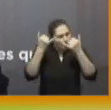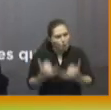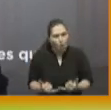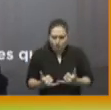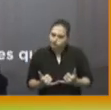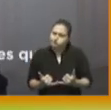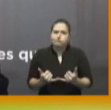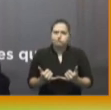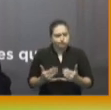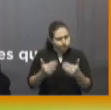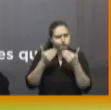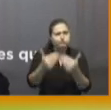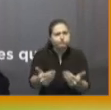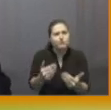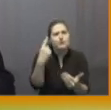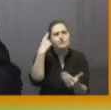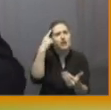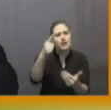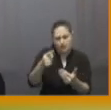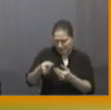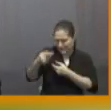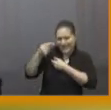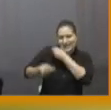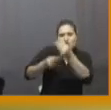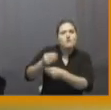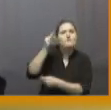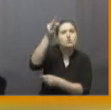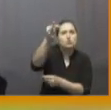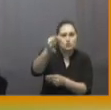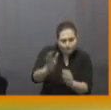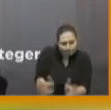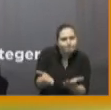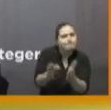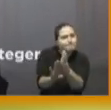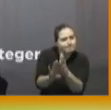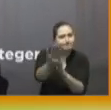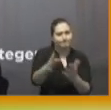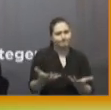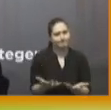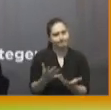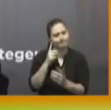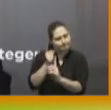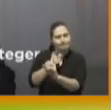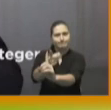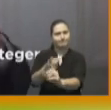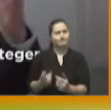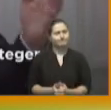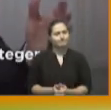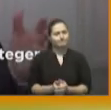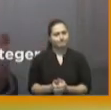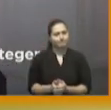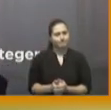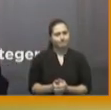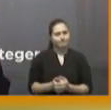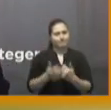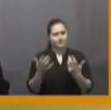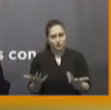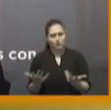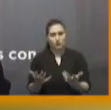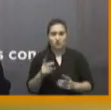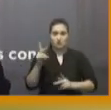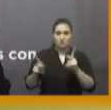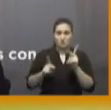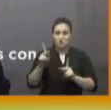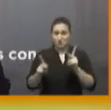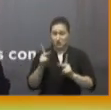fue la reforma fiscal la propuesta de reforma fiscal todavía no sabemos lo que sí